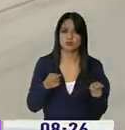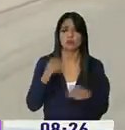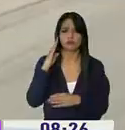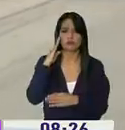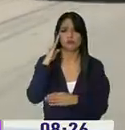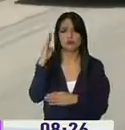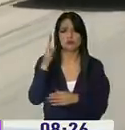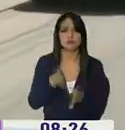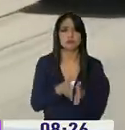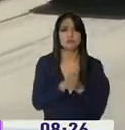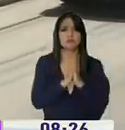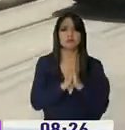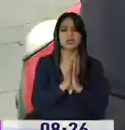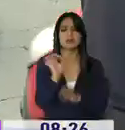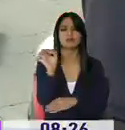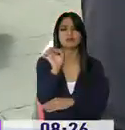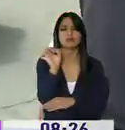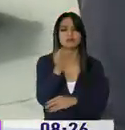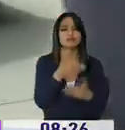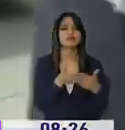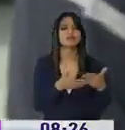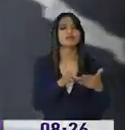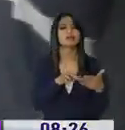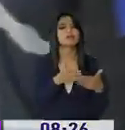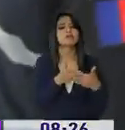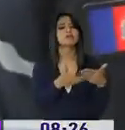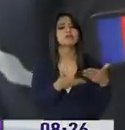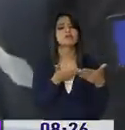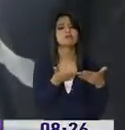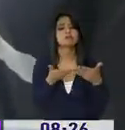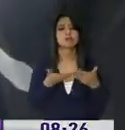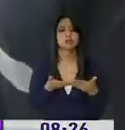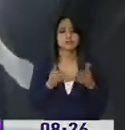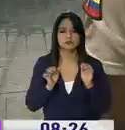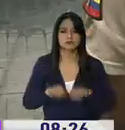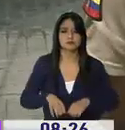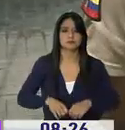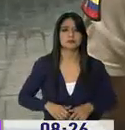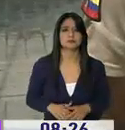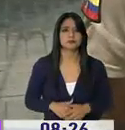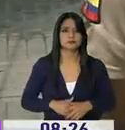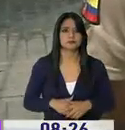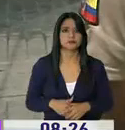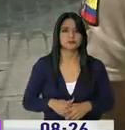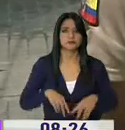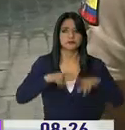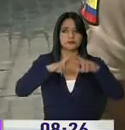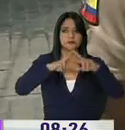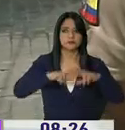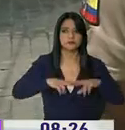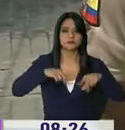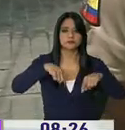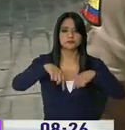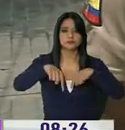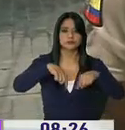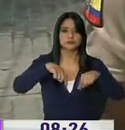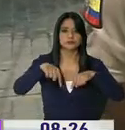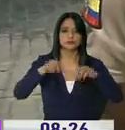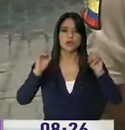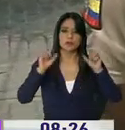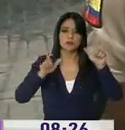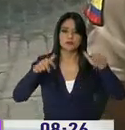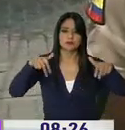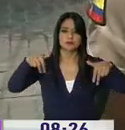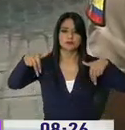que solicitaba a los conductores sus permisos correspondientes para circular. verificando la movilidad humana y la circulación